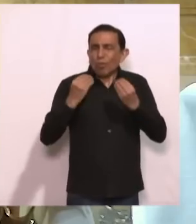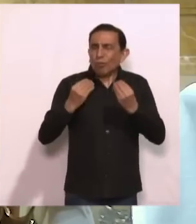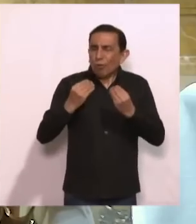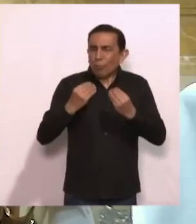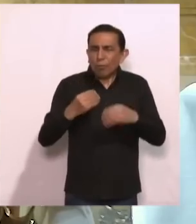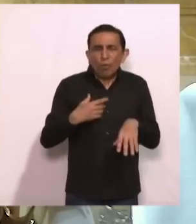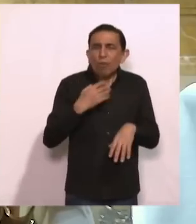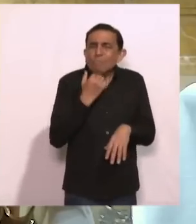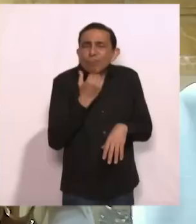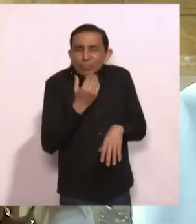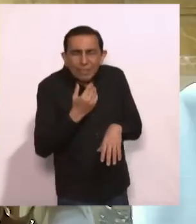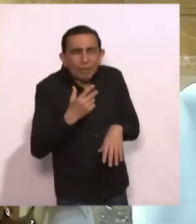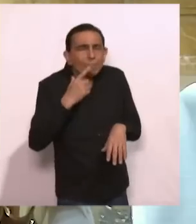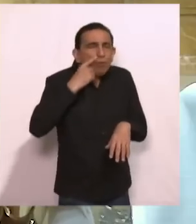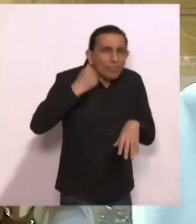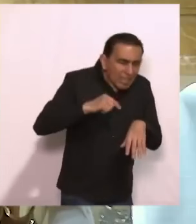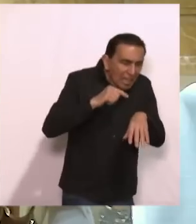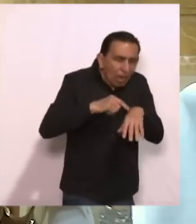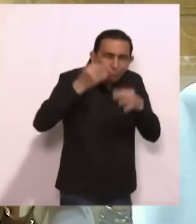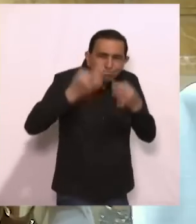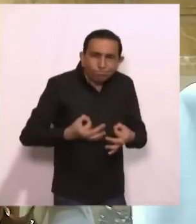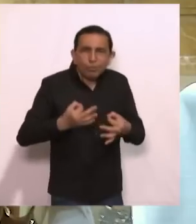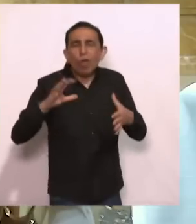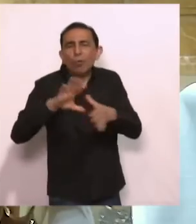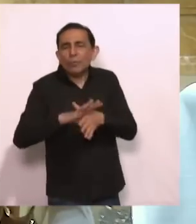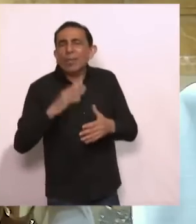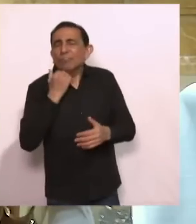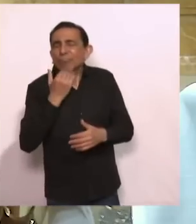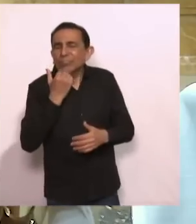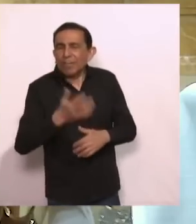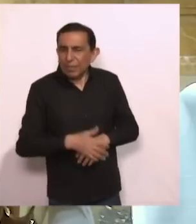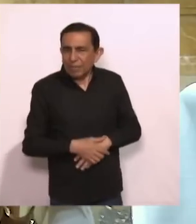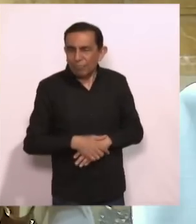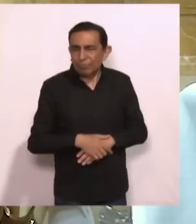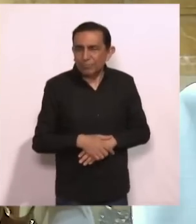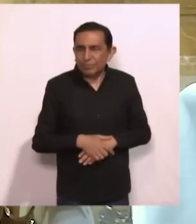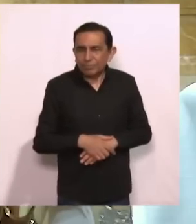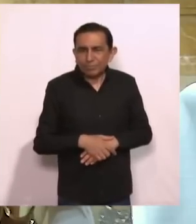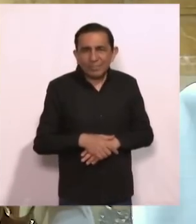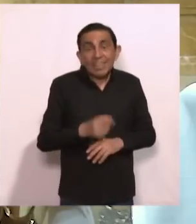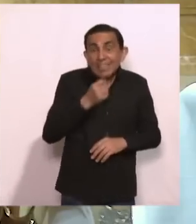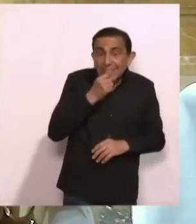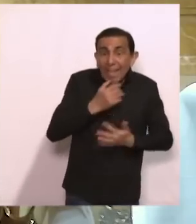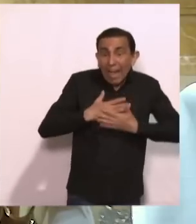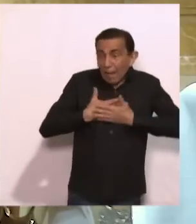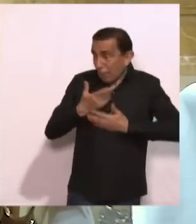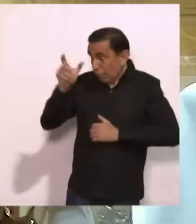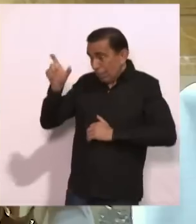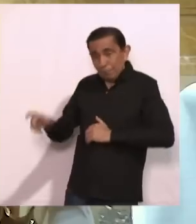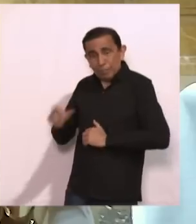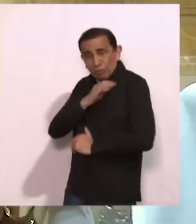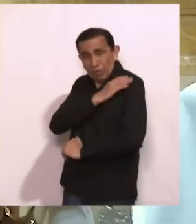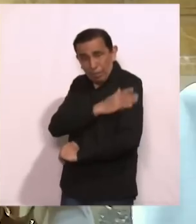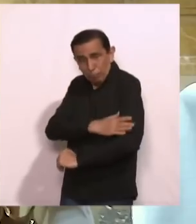la hora, pero sí sabemos qué se nos preguntará si amamos o no amamos a los más